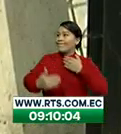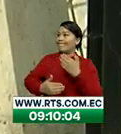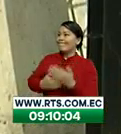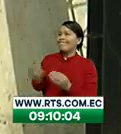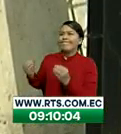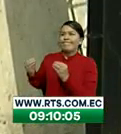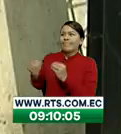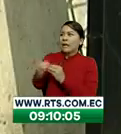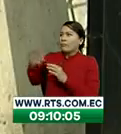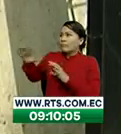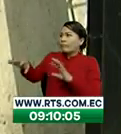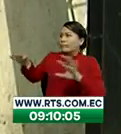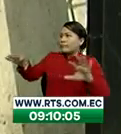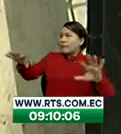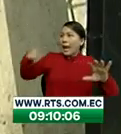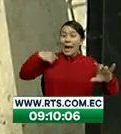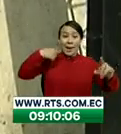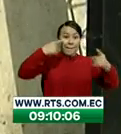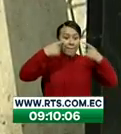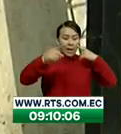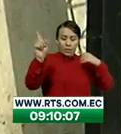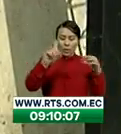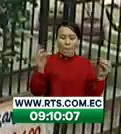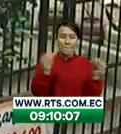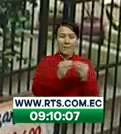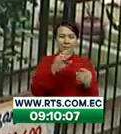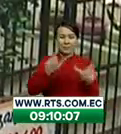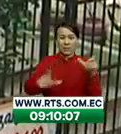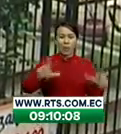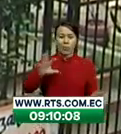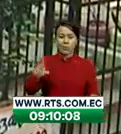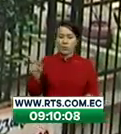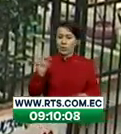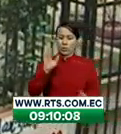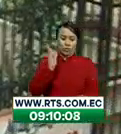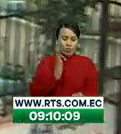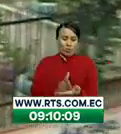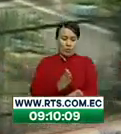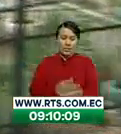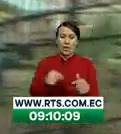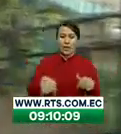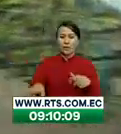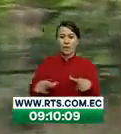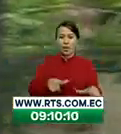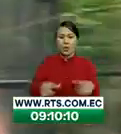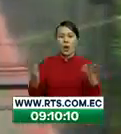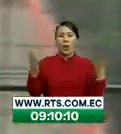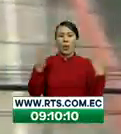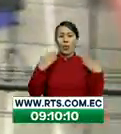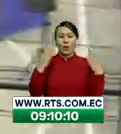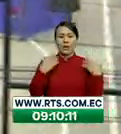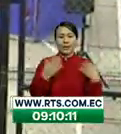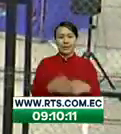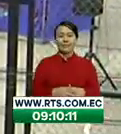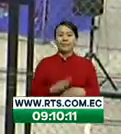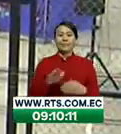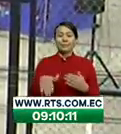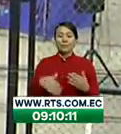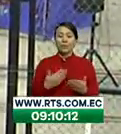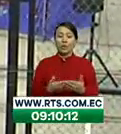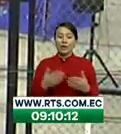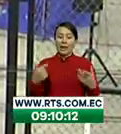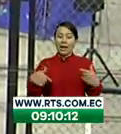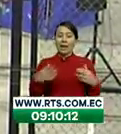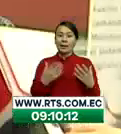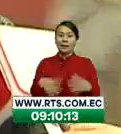aplicarán más estrategias para evitar el avance de los amigos de lo ajeno en esta zona en Guayaquil. Todas las acciones que estén